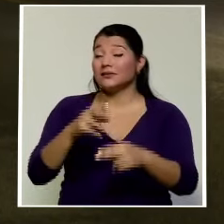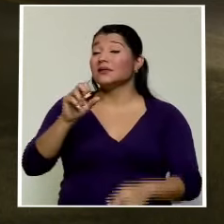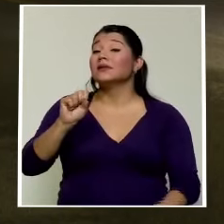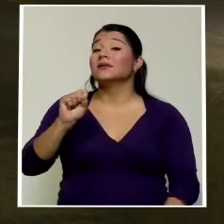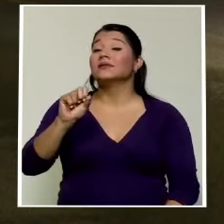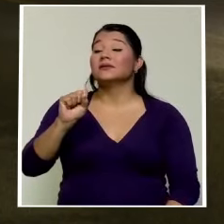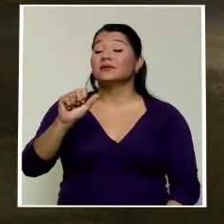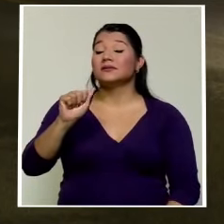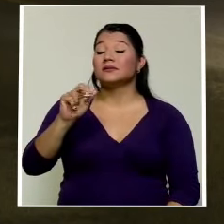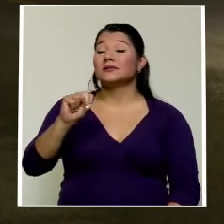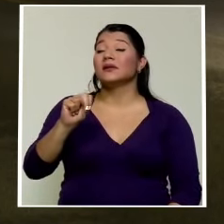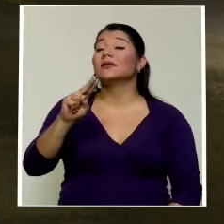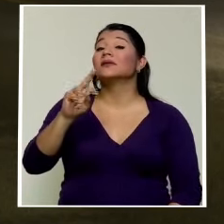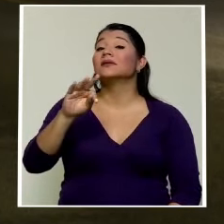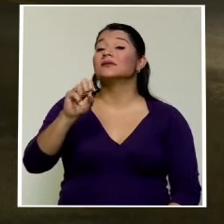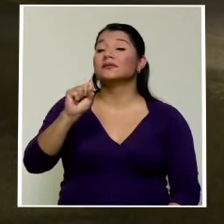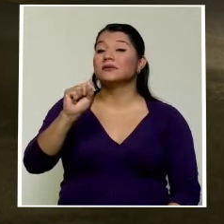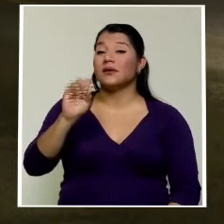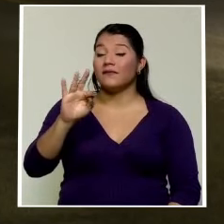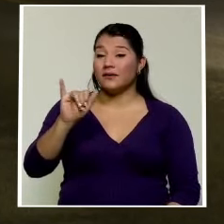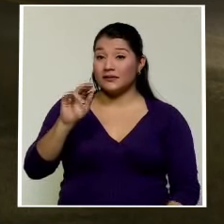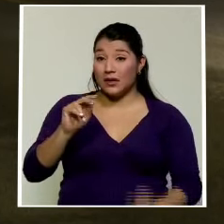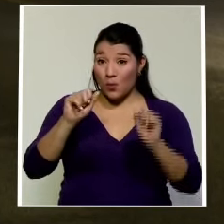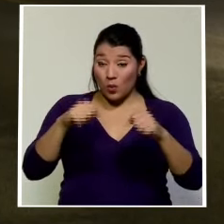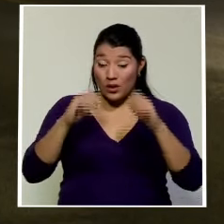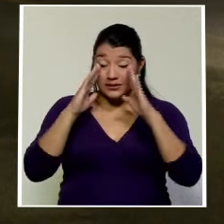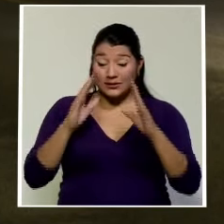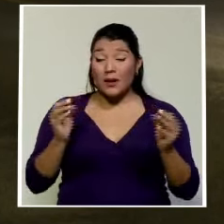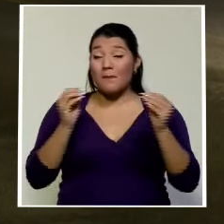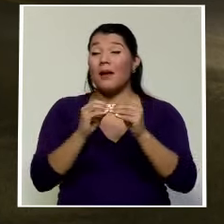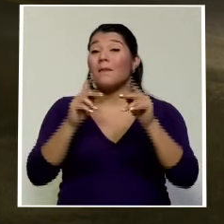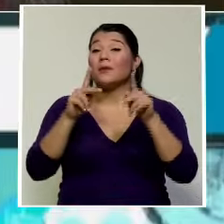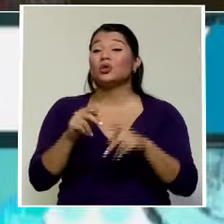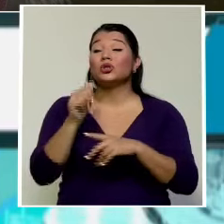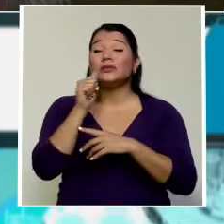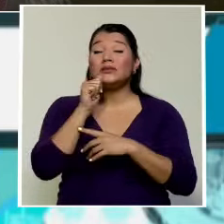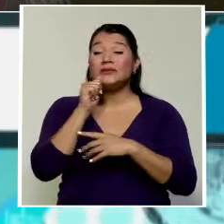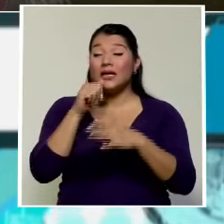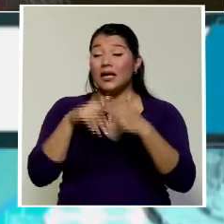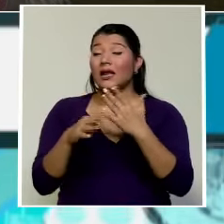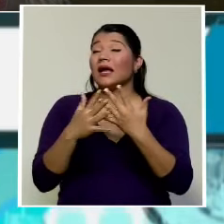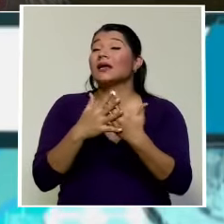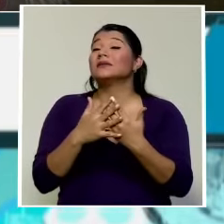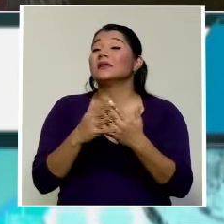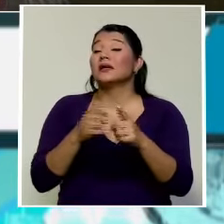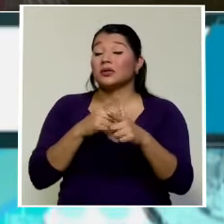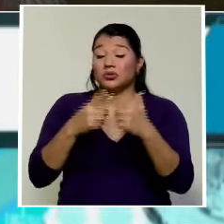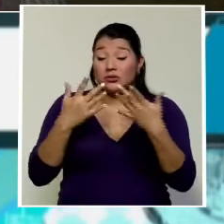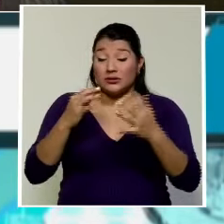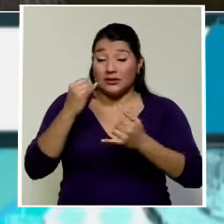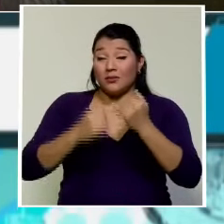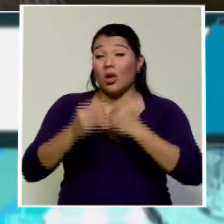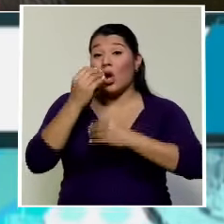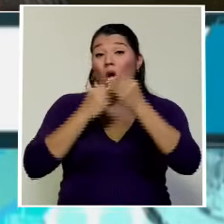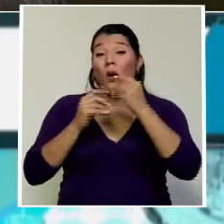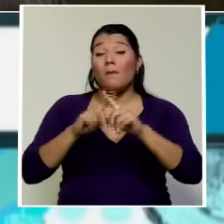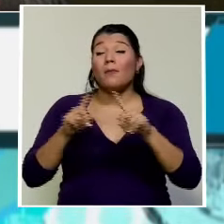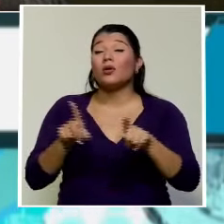tendrá la posibilidad entonces de recibir a más personas privadas de libertad. Se levanta esta orden y por lo tanto esto le da un alivio